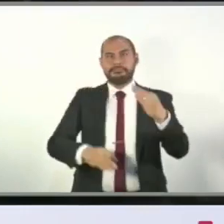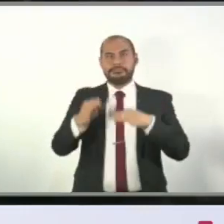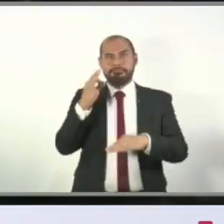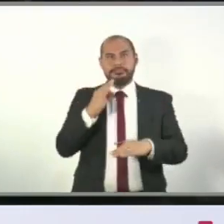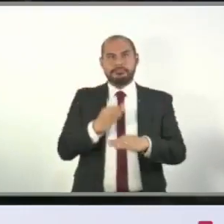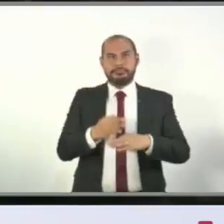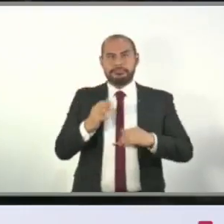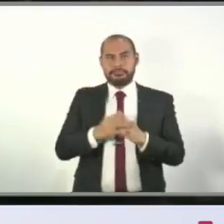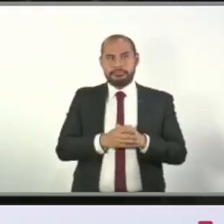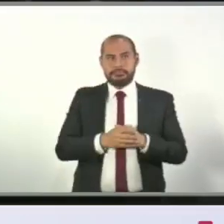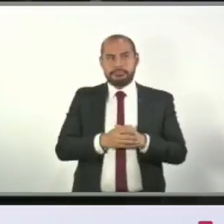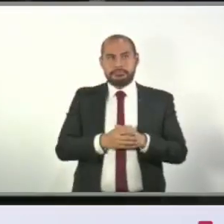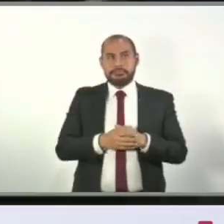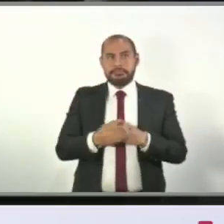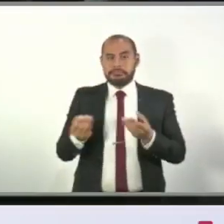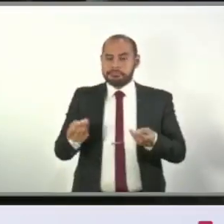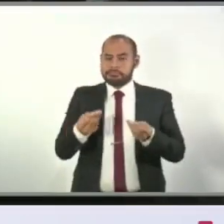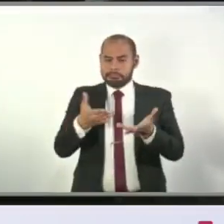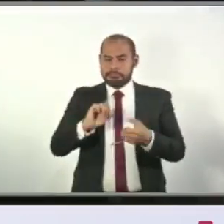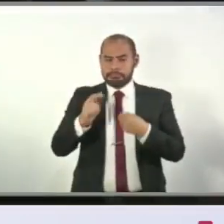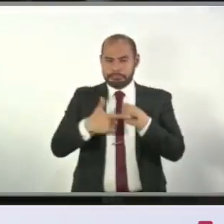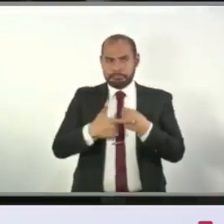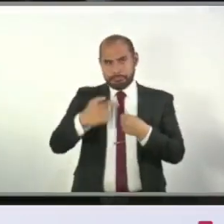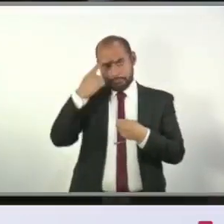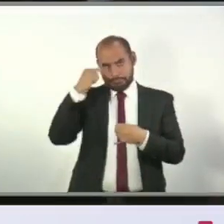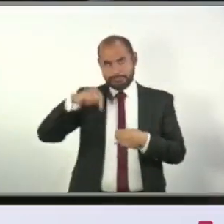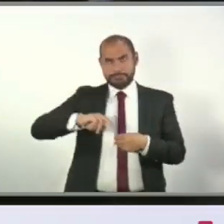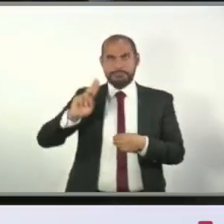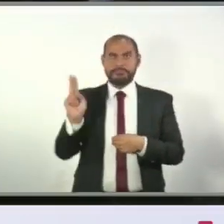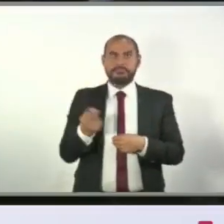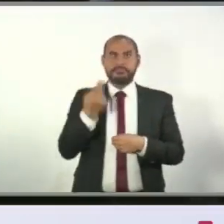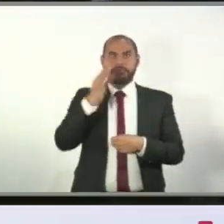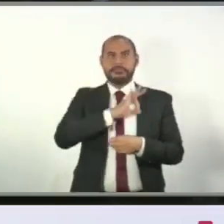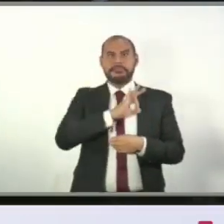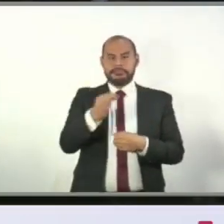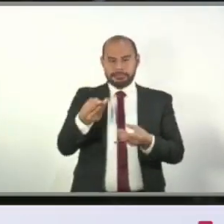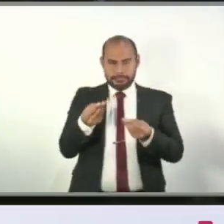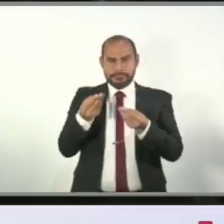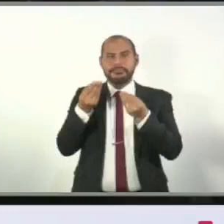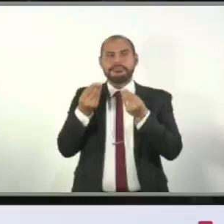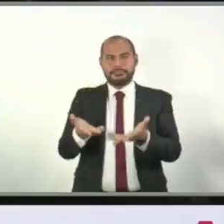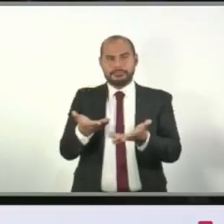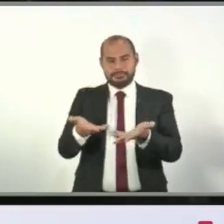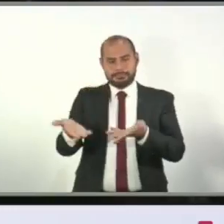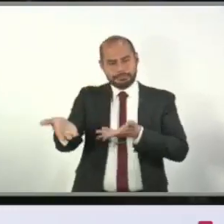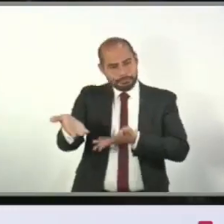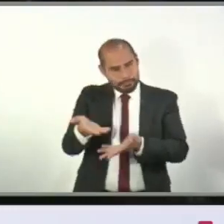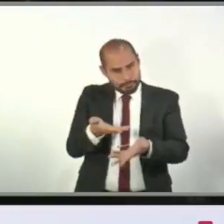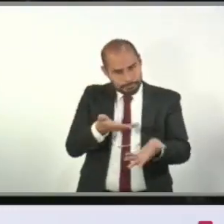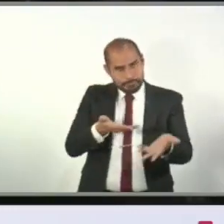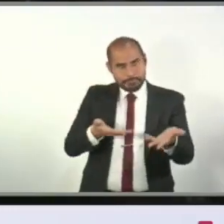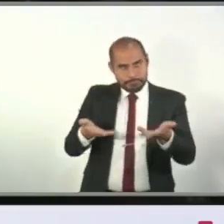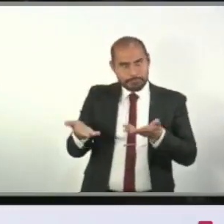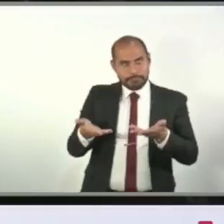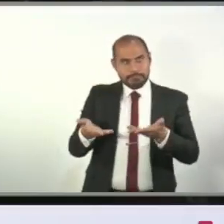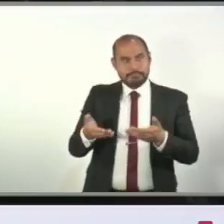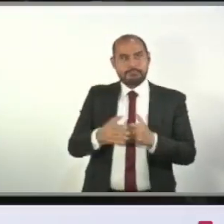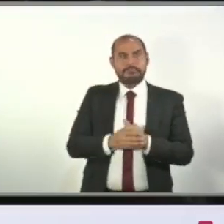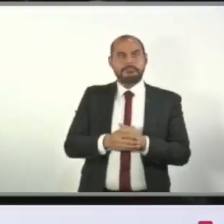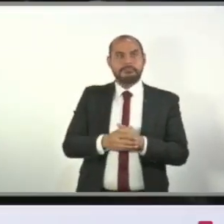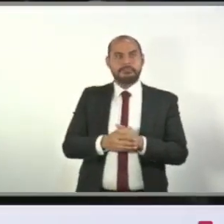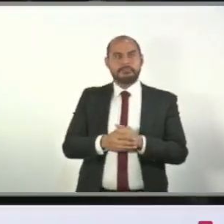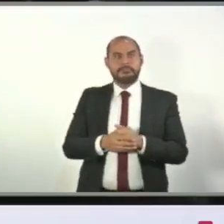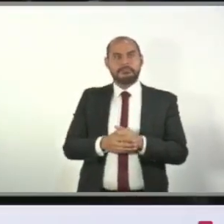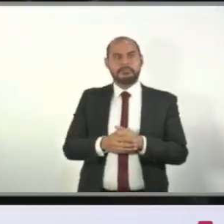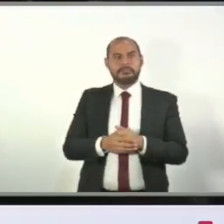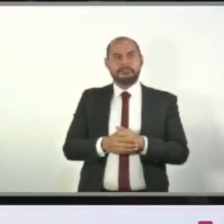que han puesto algo para que esta universidad pueda ofrecer esta formación en